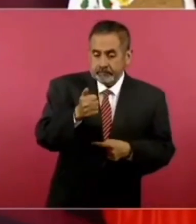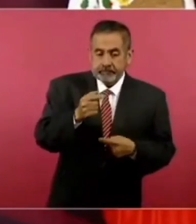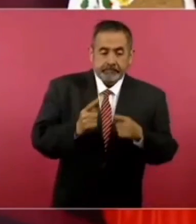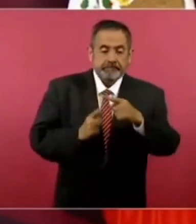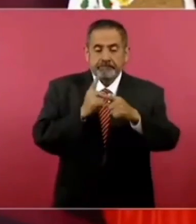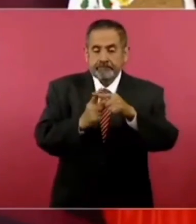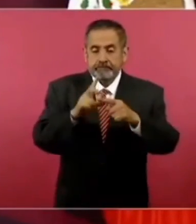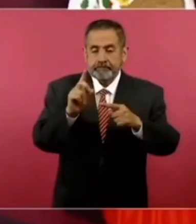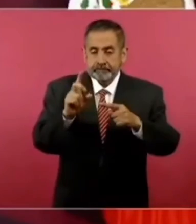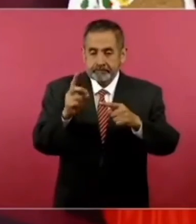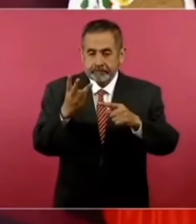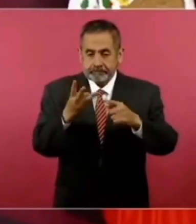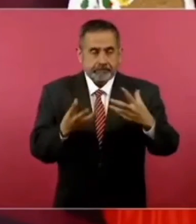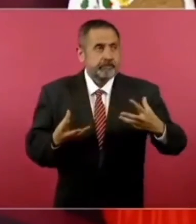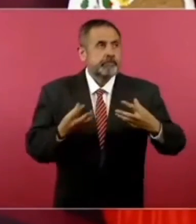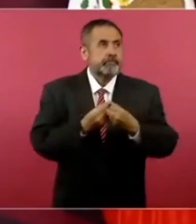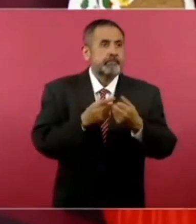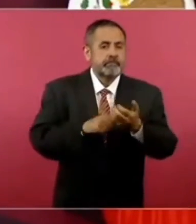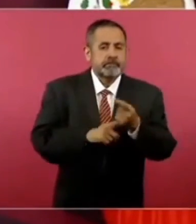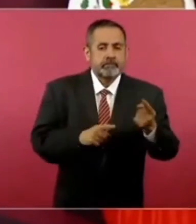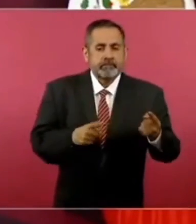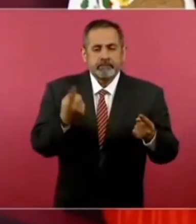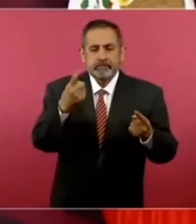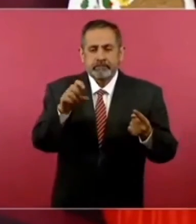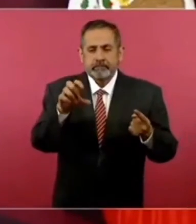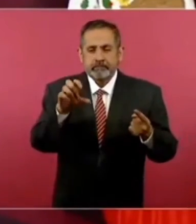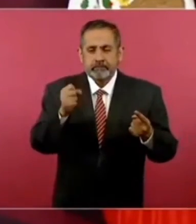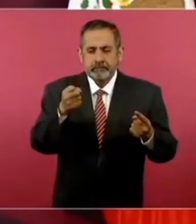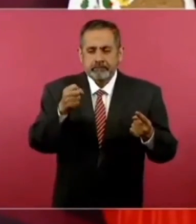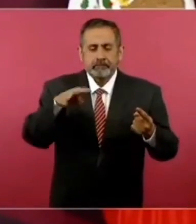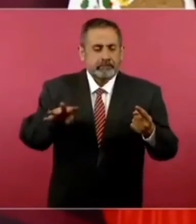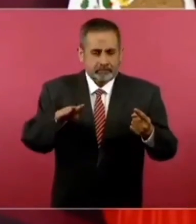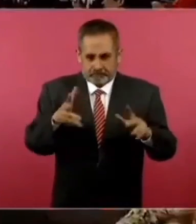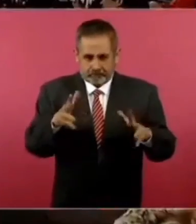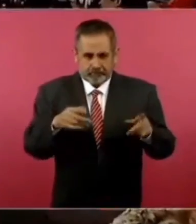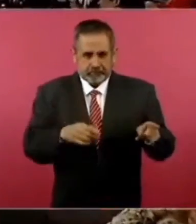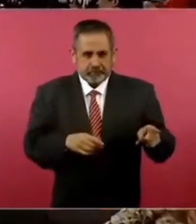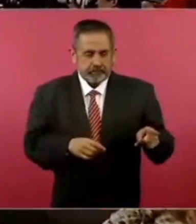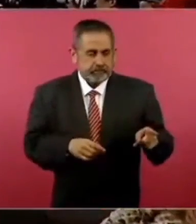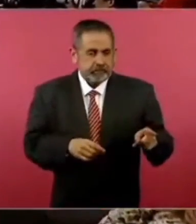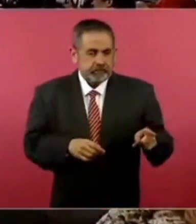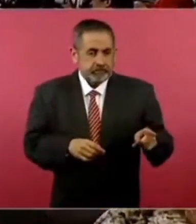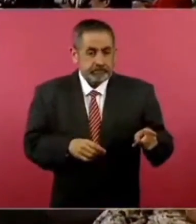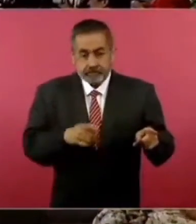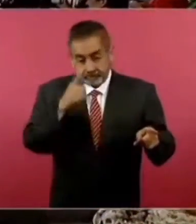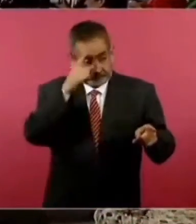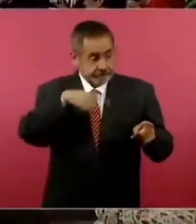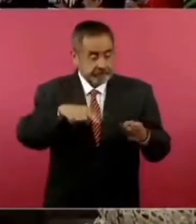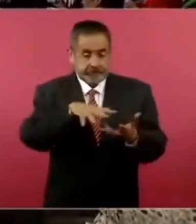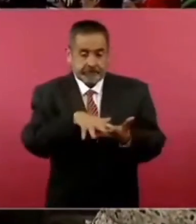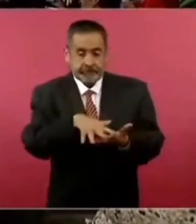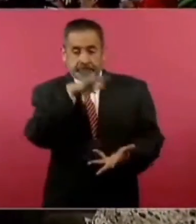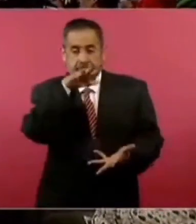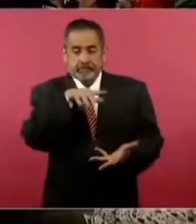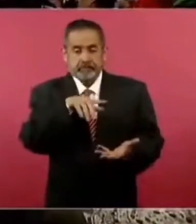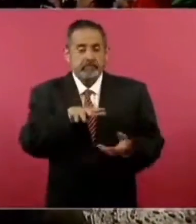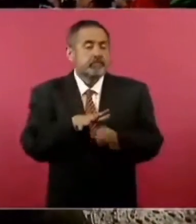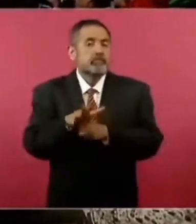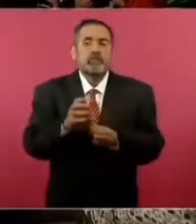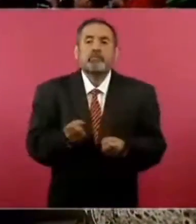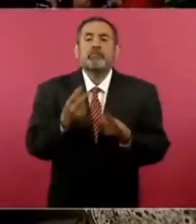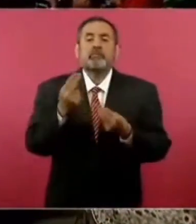tres son ciento sesenta y nueve no Y para tener mayoría